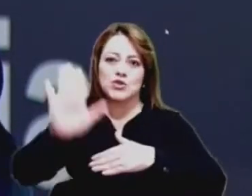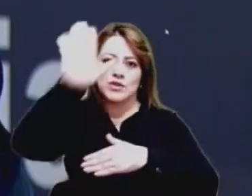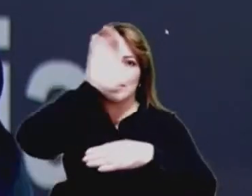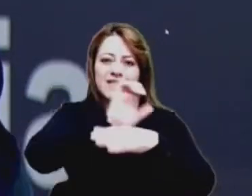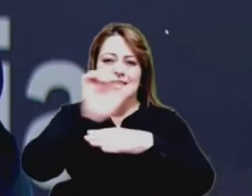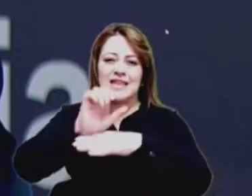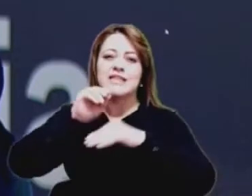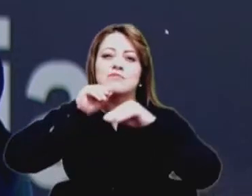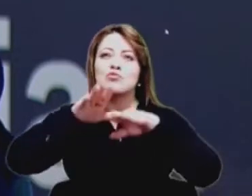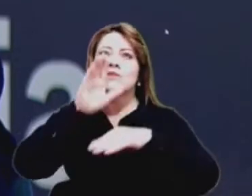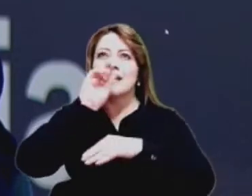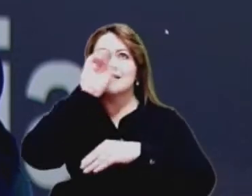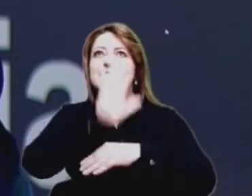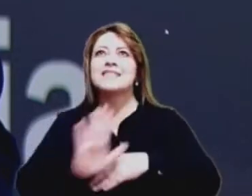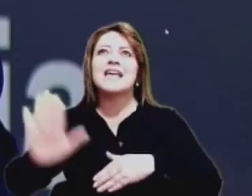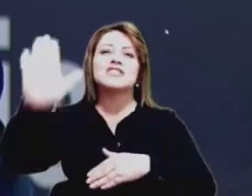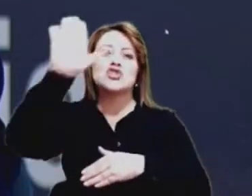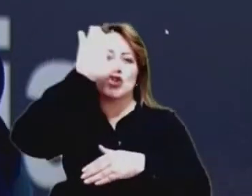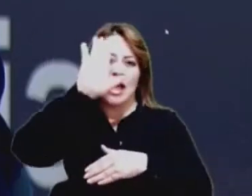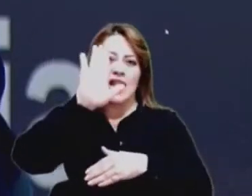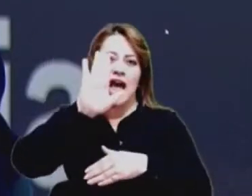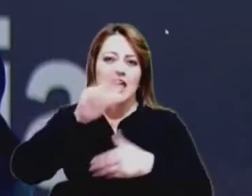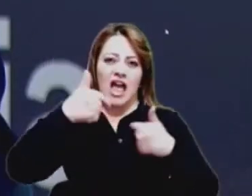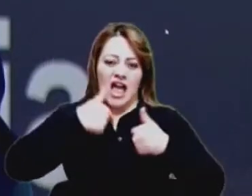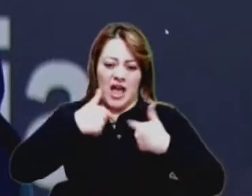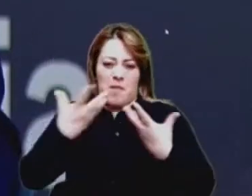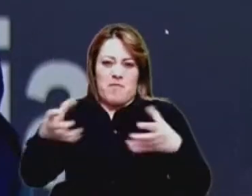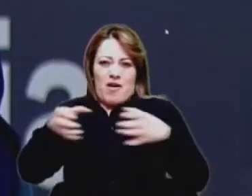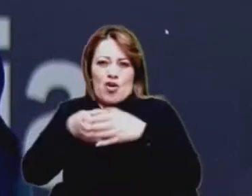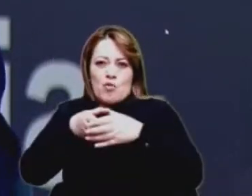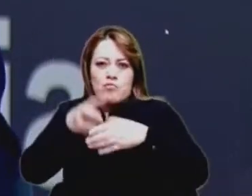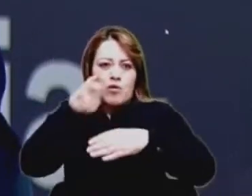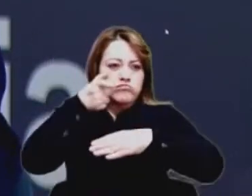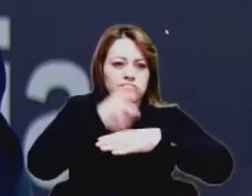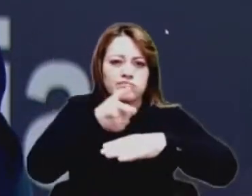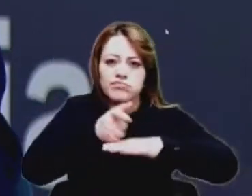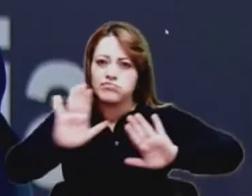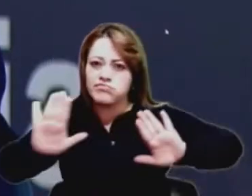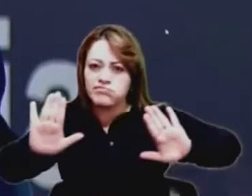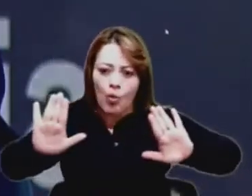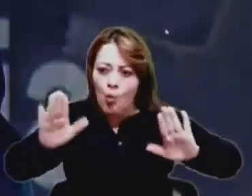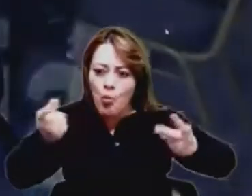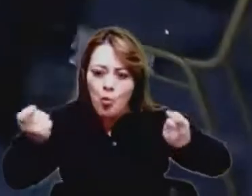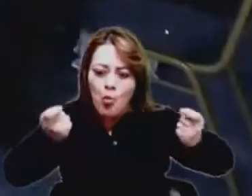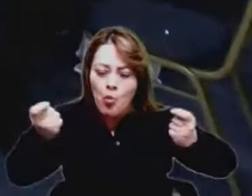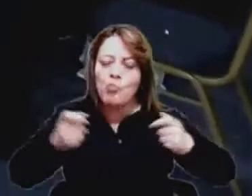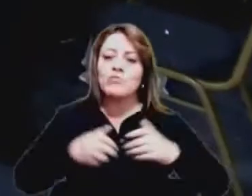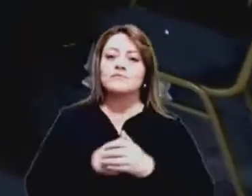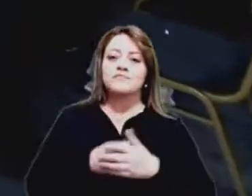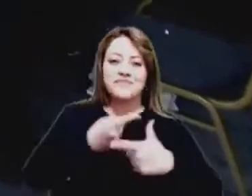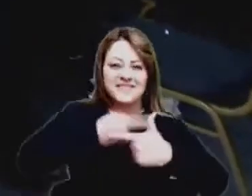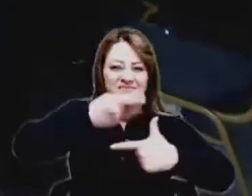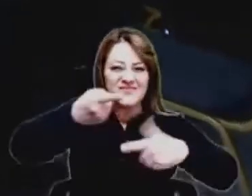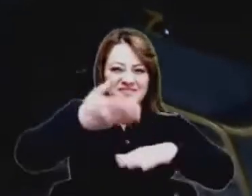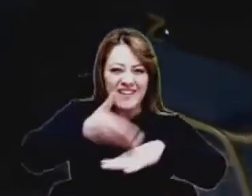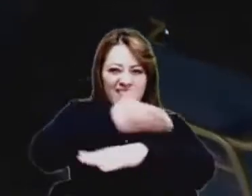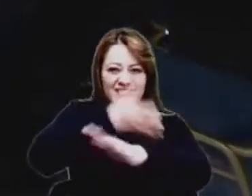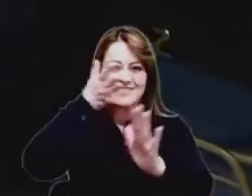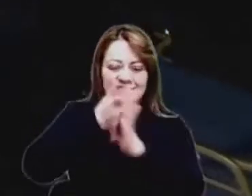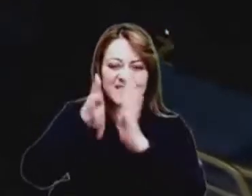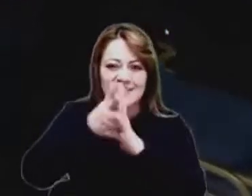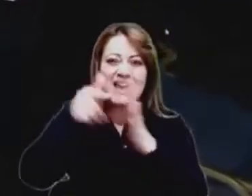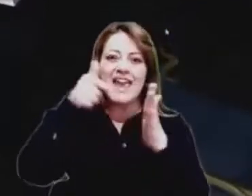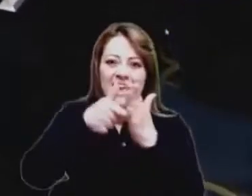estableció la ley y estas cifras que les acabo de dar es nuestro nuestro insumo